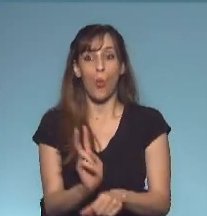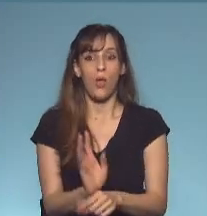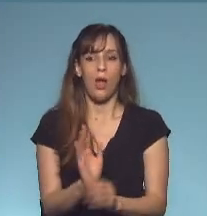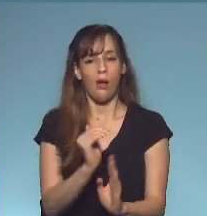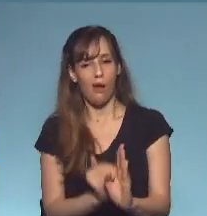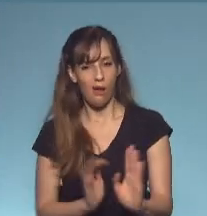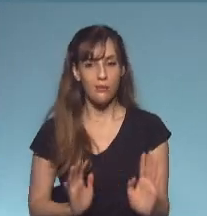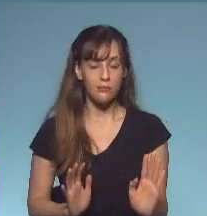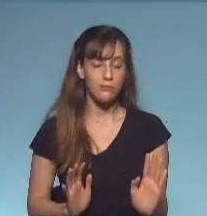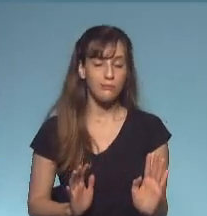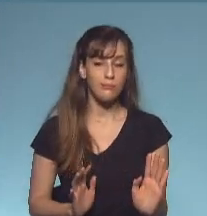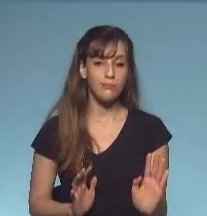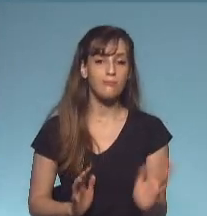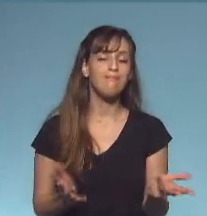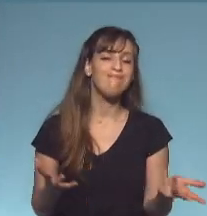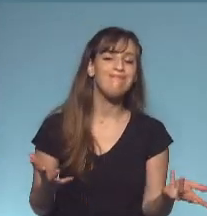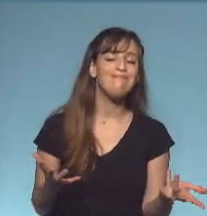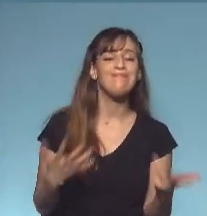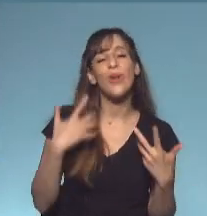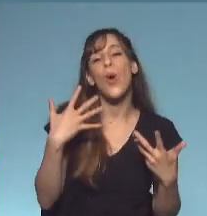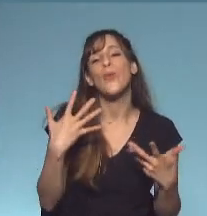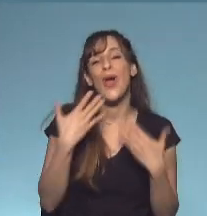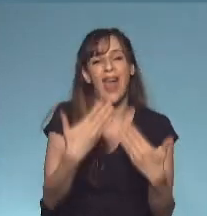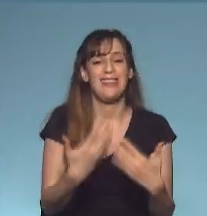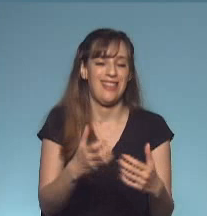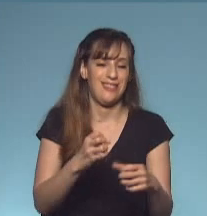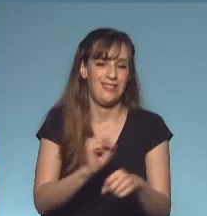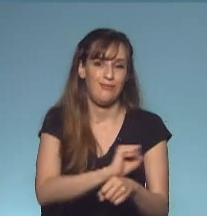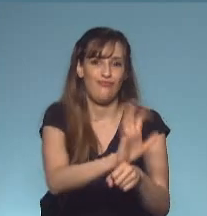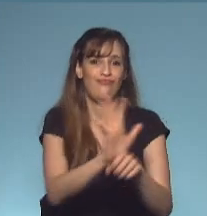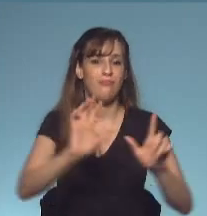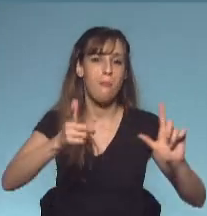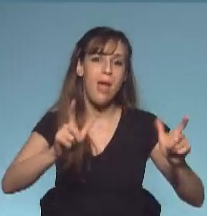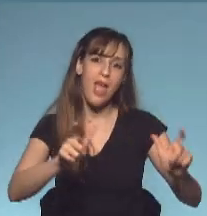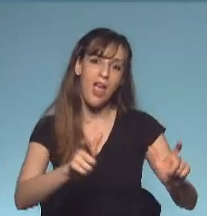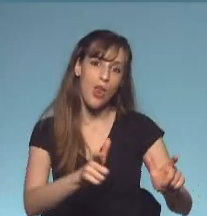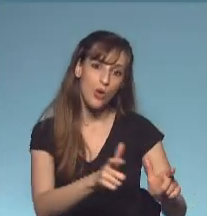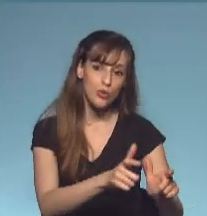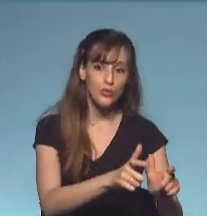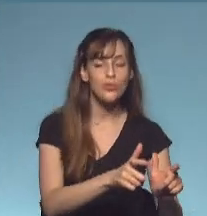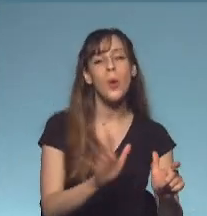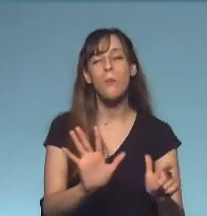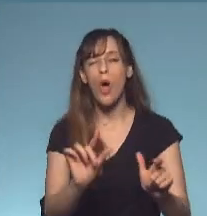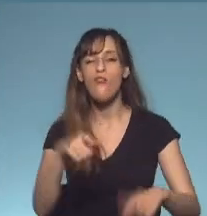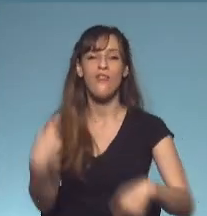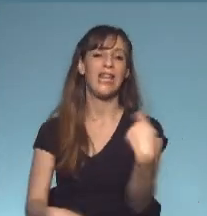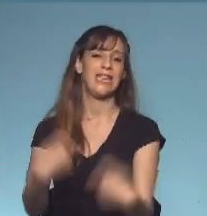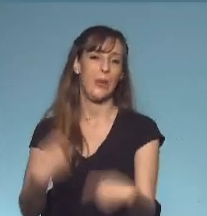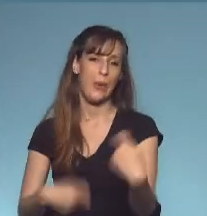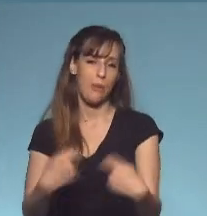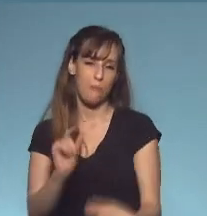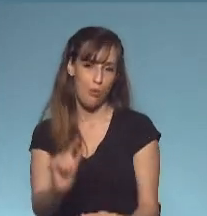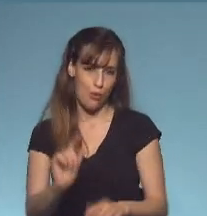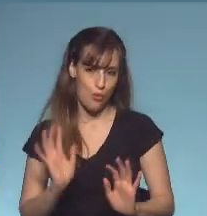que lógicamente, porque los casos bajaban, no solo no crecían, sino que bajaban, hayamos dejado